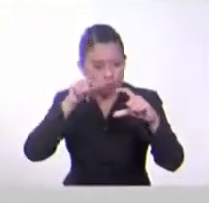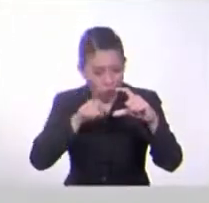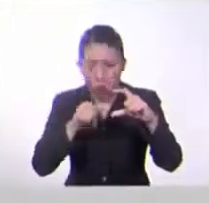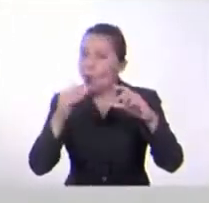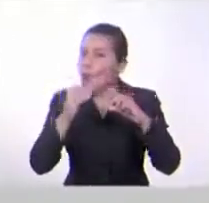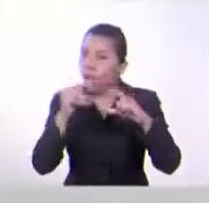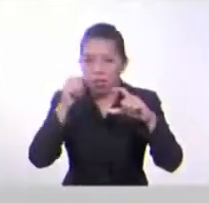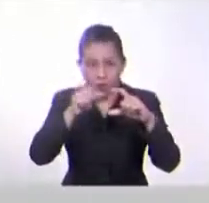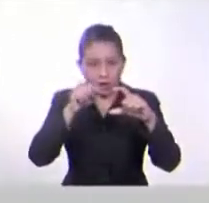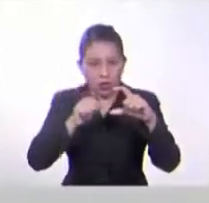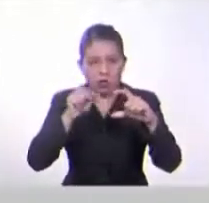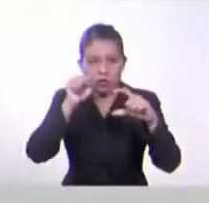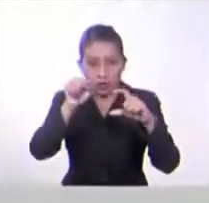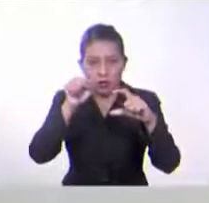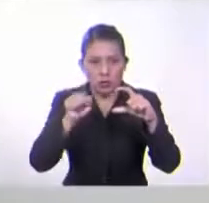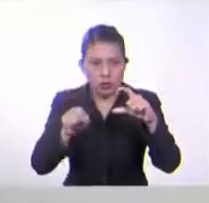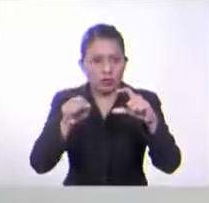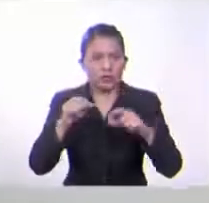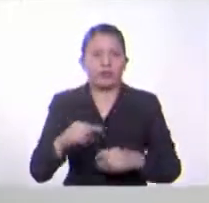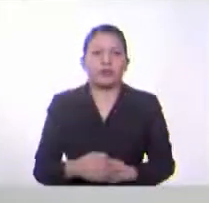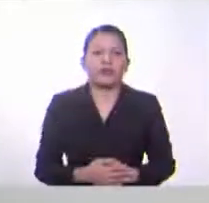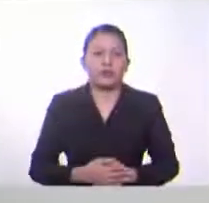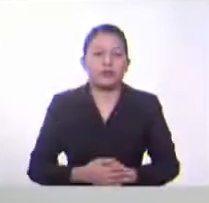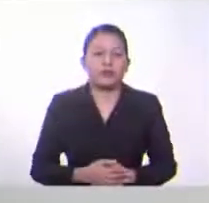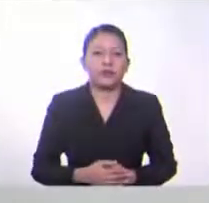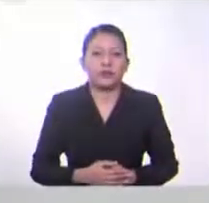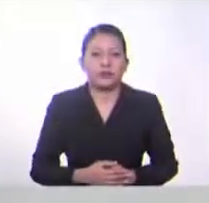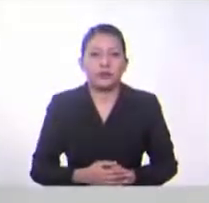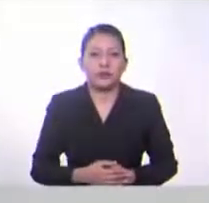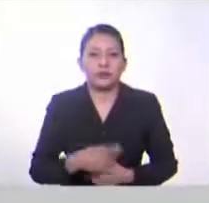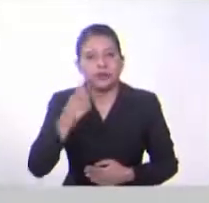Luego tú hiciste acá